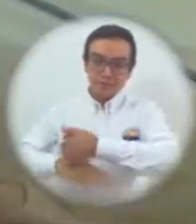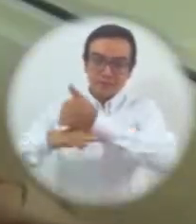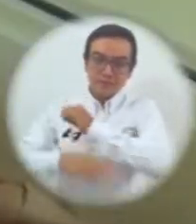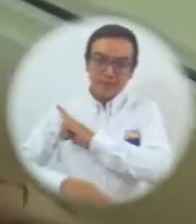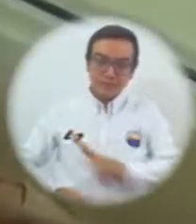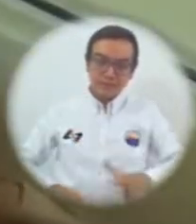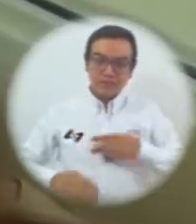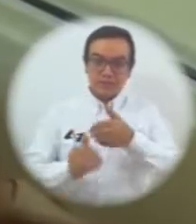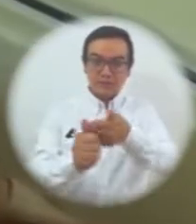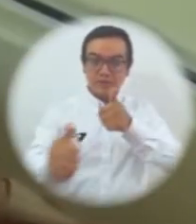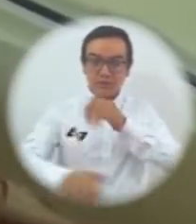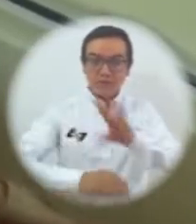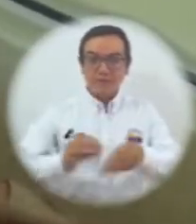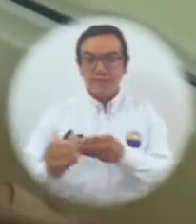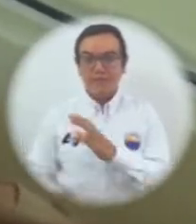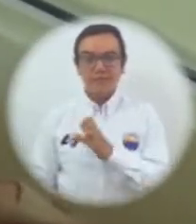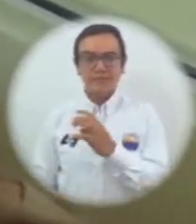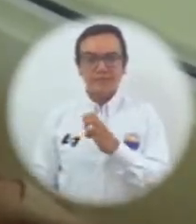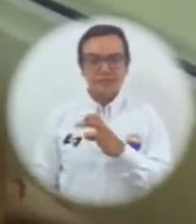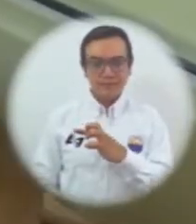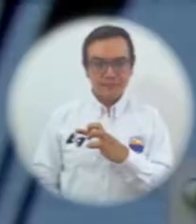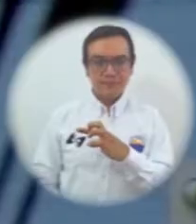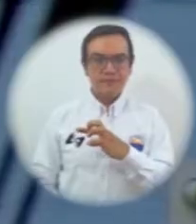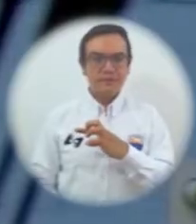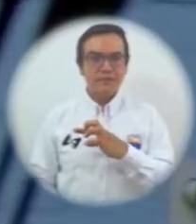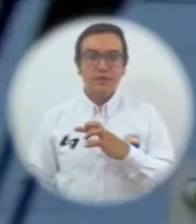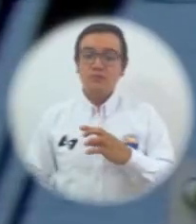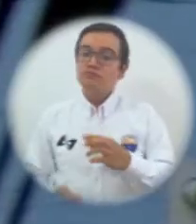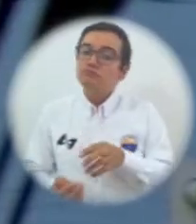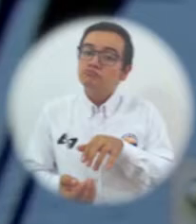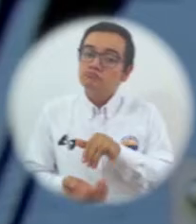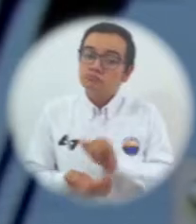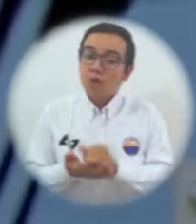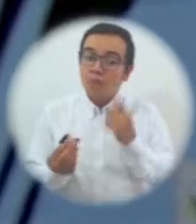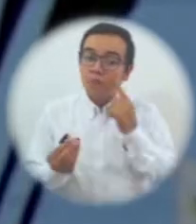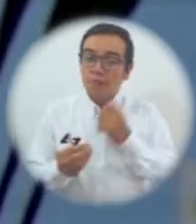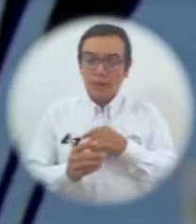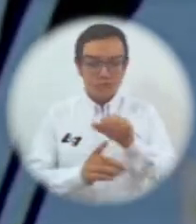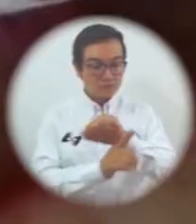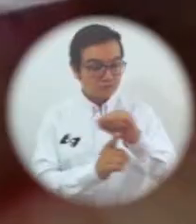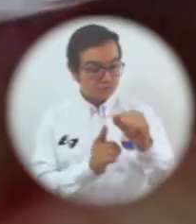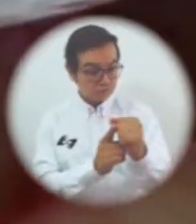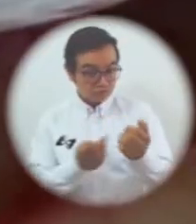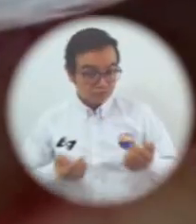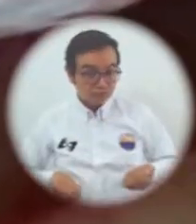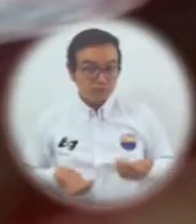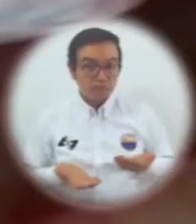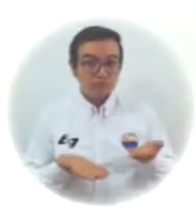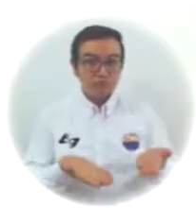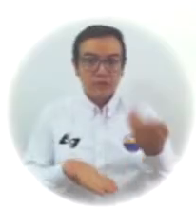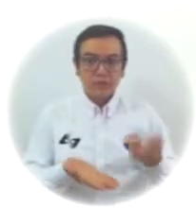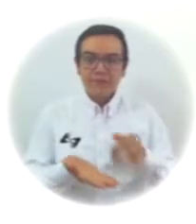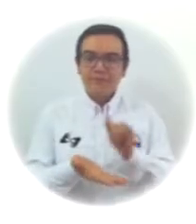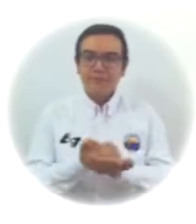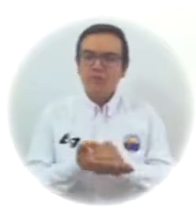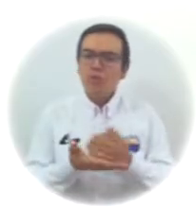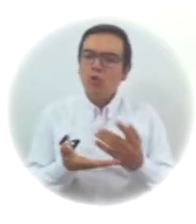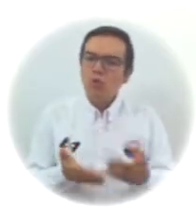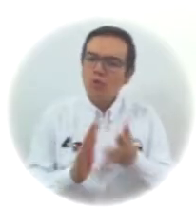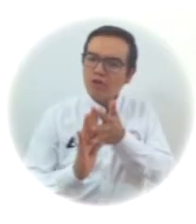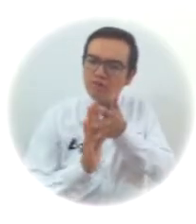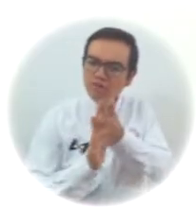la misma Vicerrectoría de Extensión y el CEPEC en particular, poniendo a disposición de la sociedad